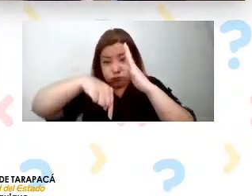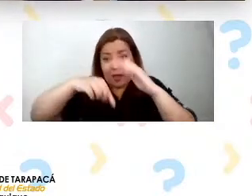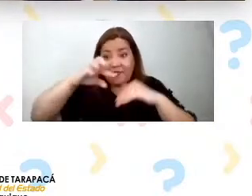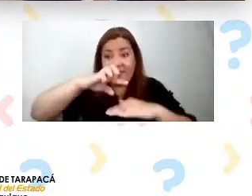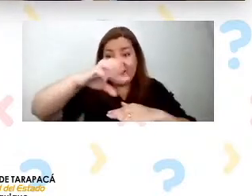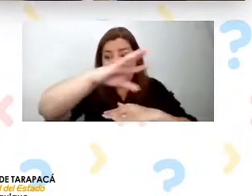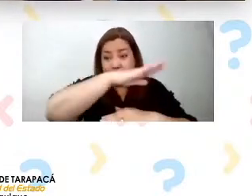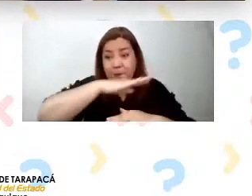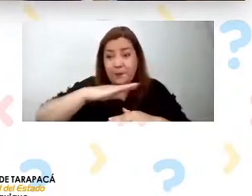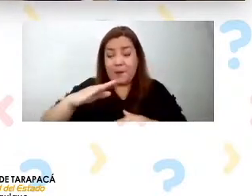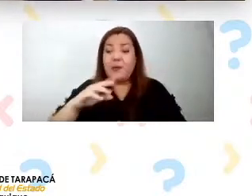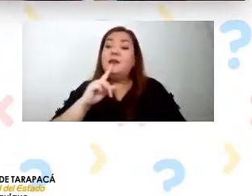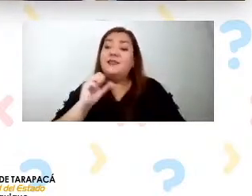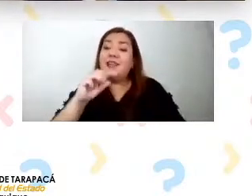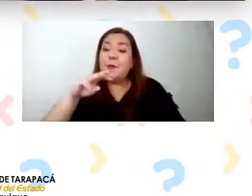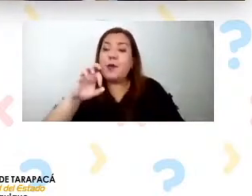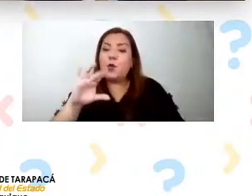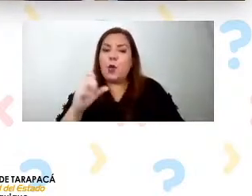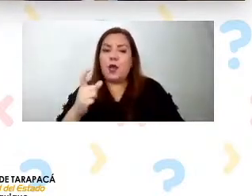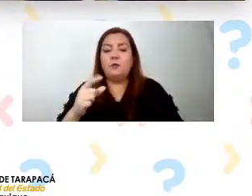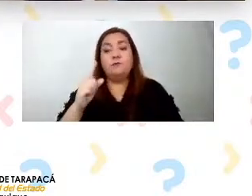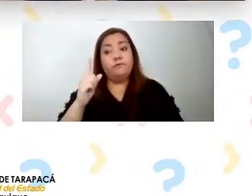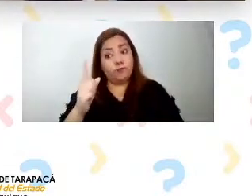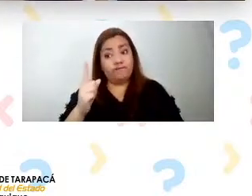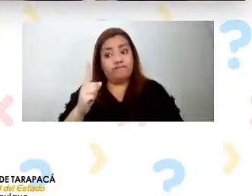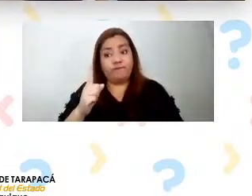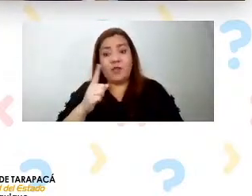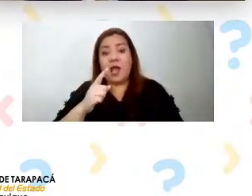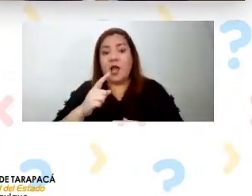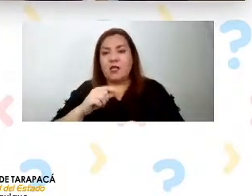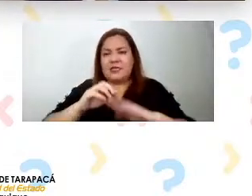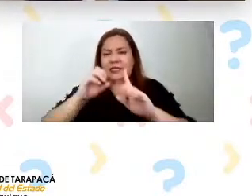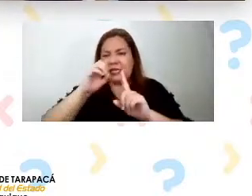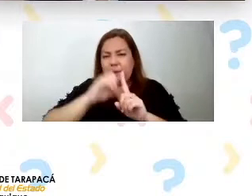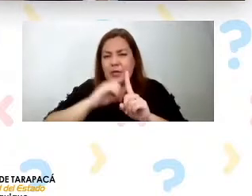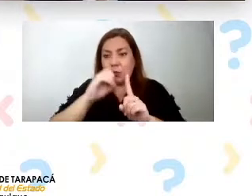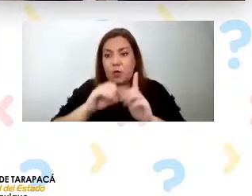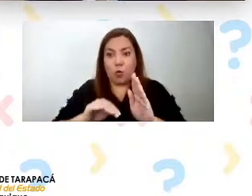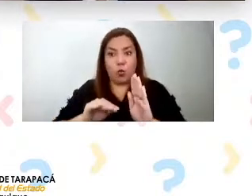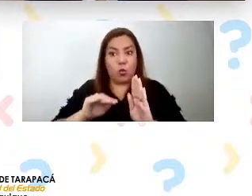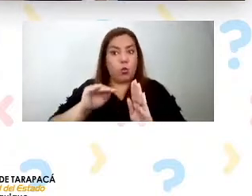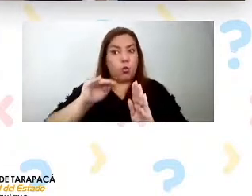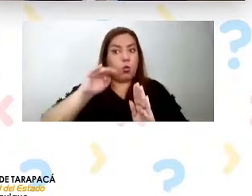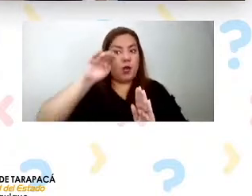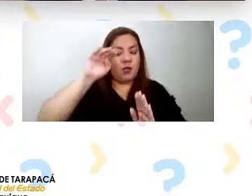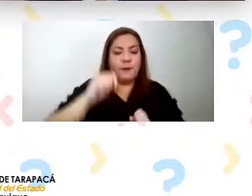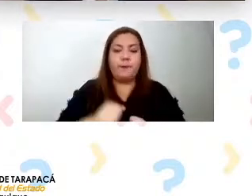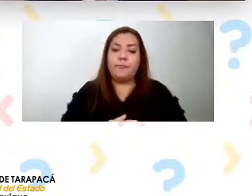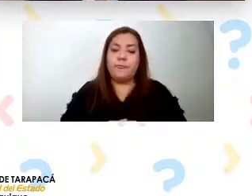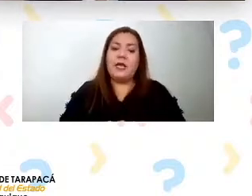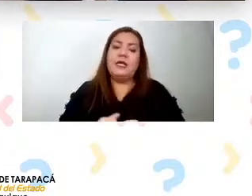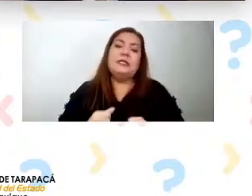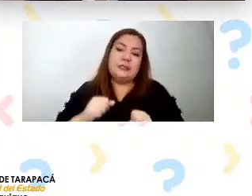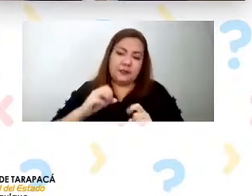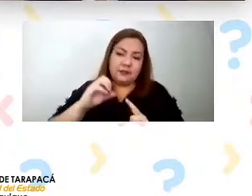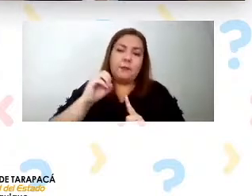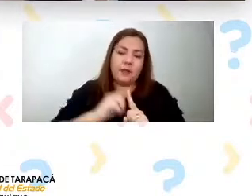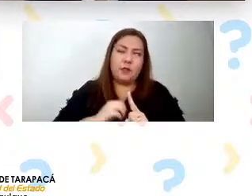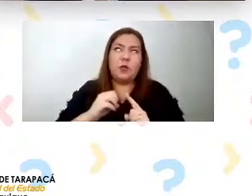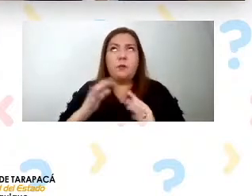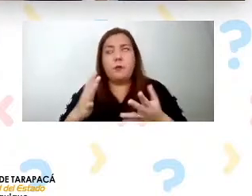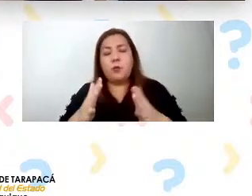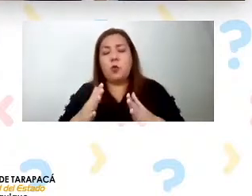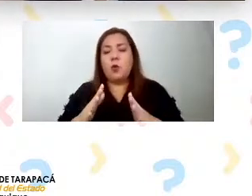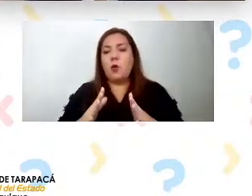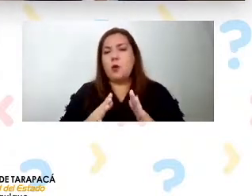Bueno, elevadas temperaturas. Era de esperar, ¿no es cierto?, que las temperaturas alcanzan